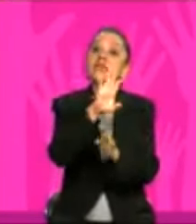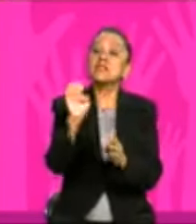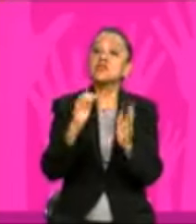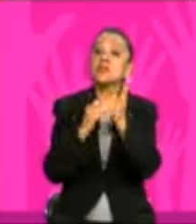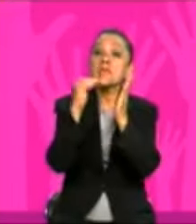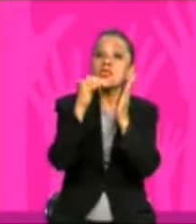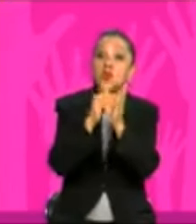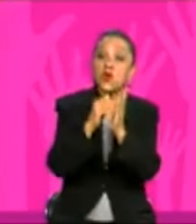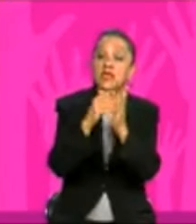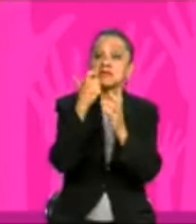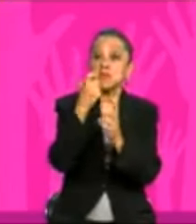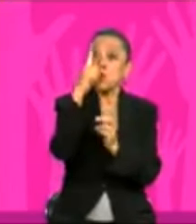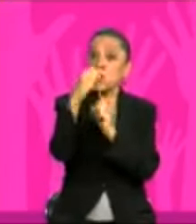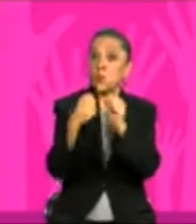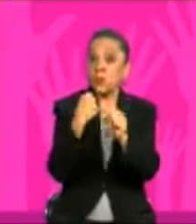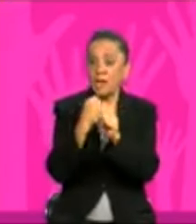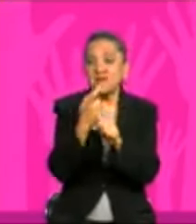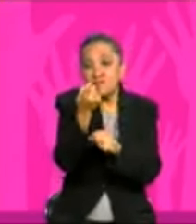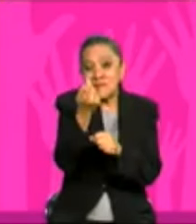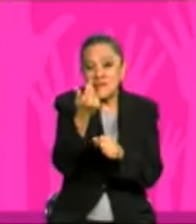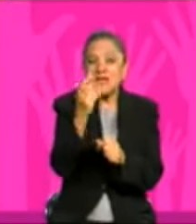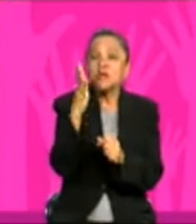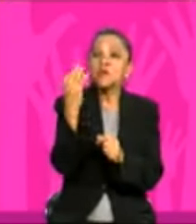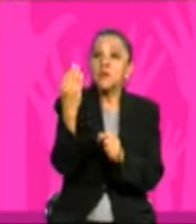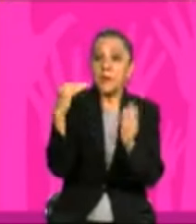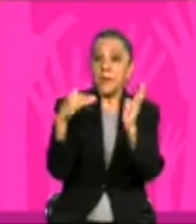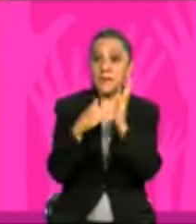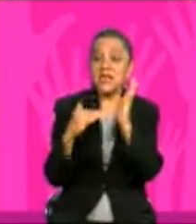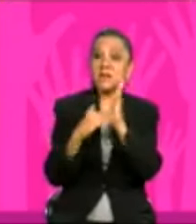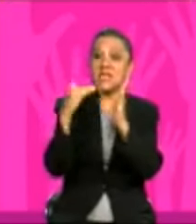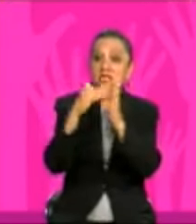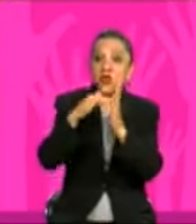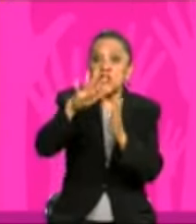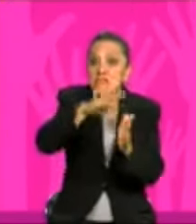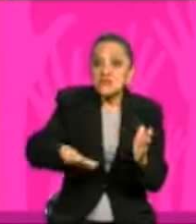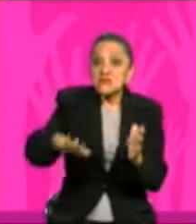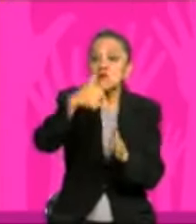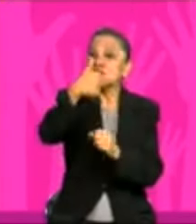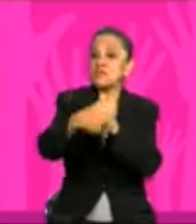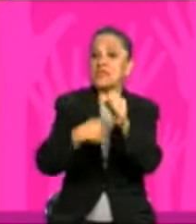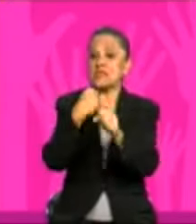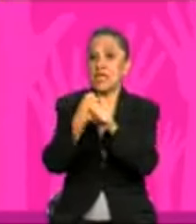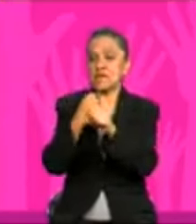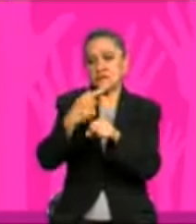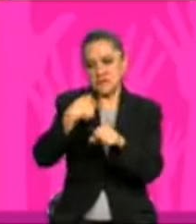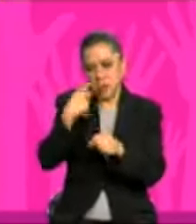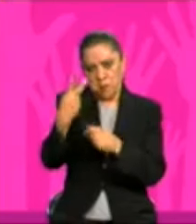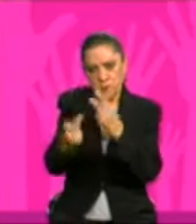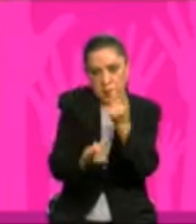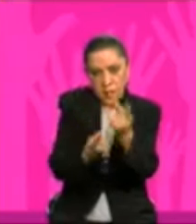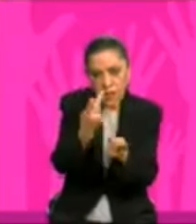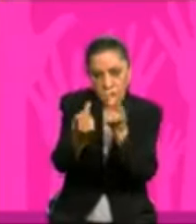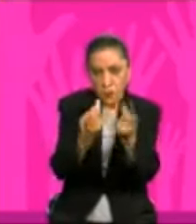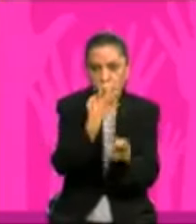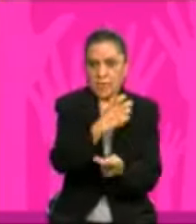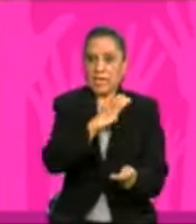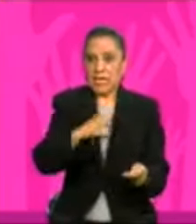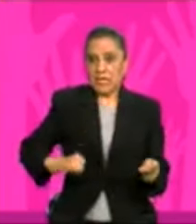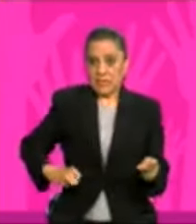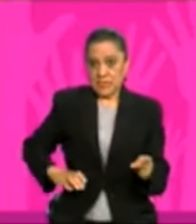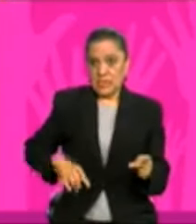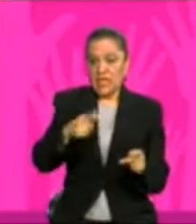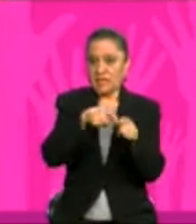año, es decir, casi 9.000 millones de pesos en todo este sexenio. Yo le preguntaría a la candidata de